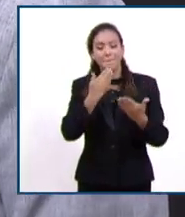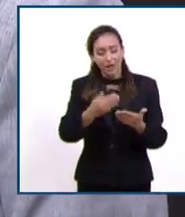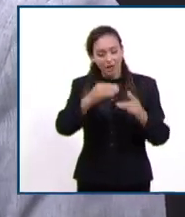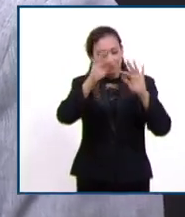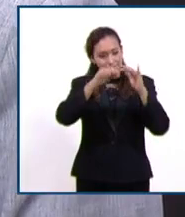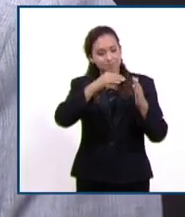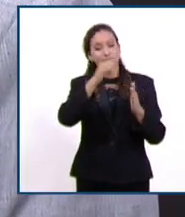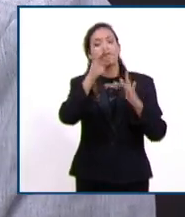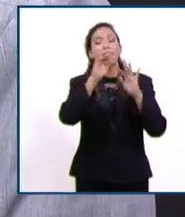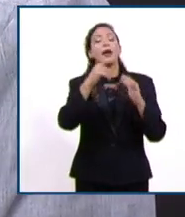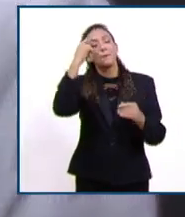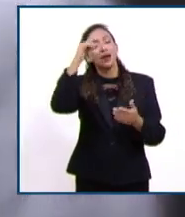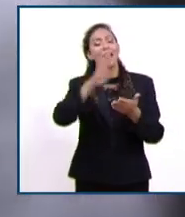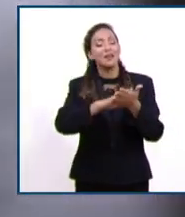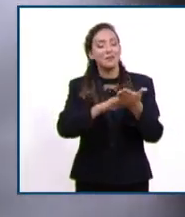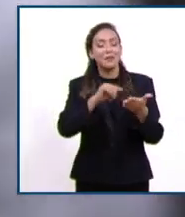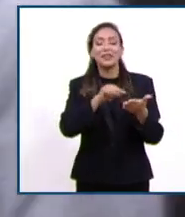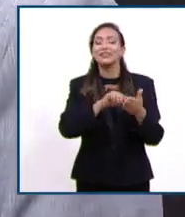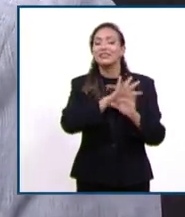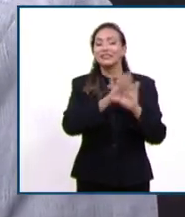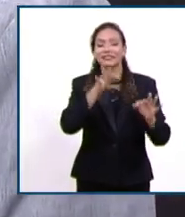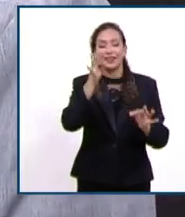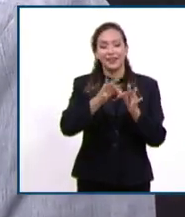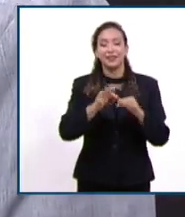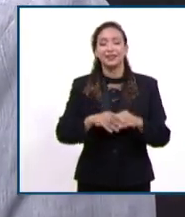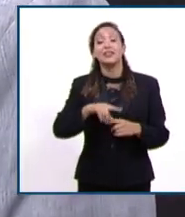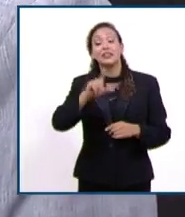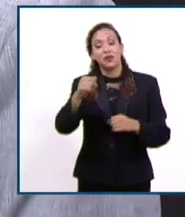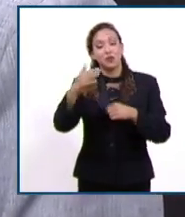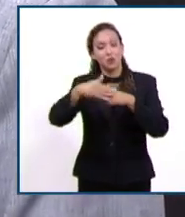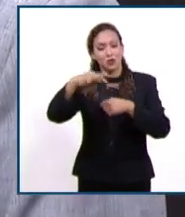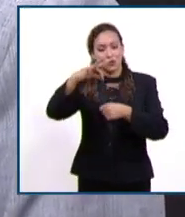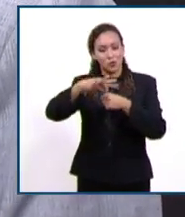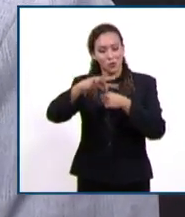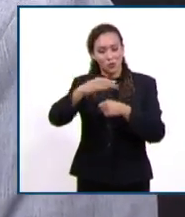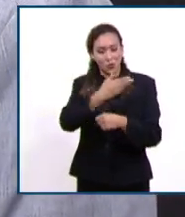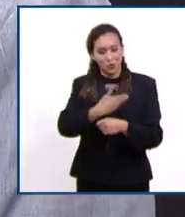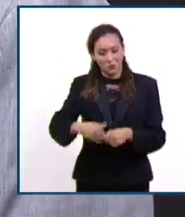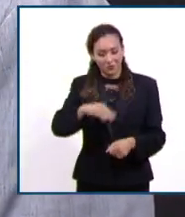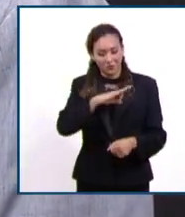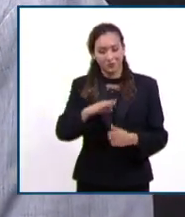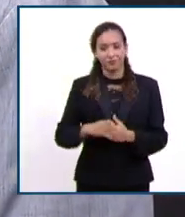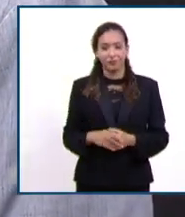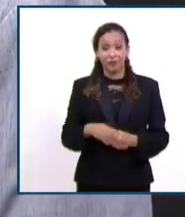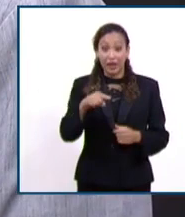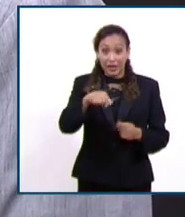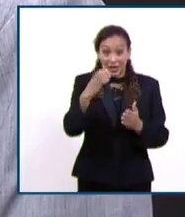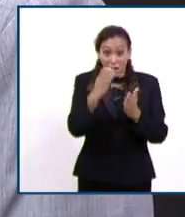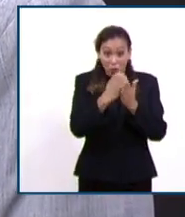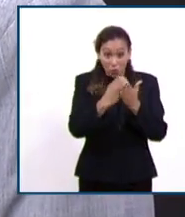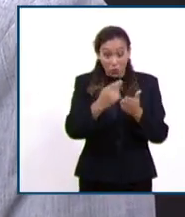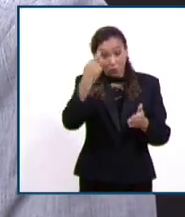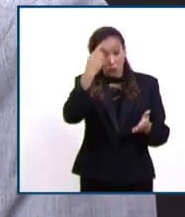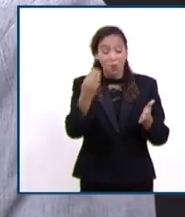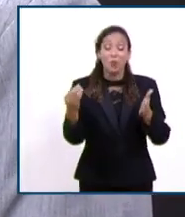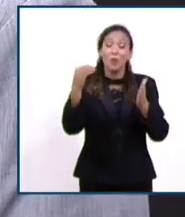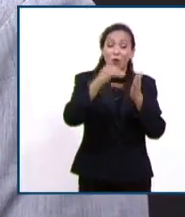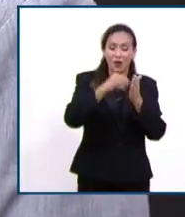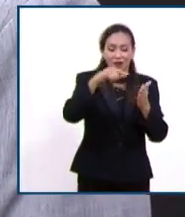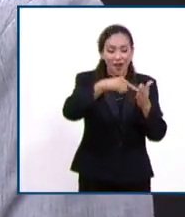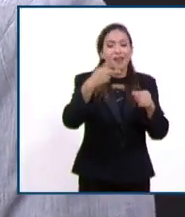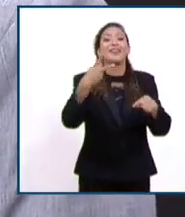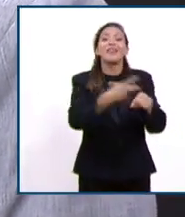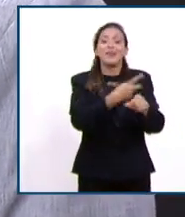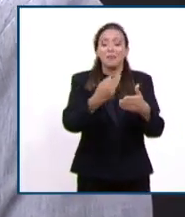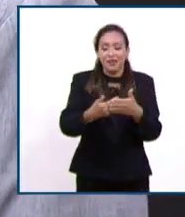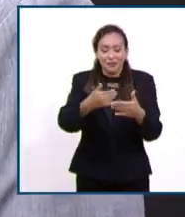calificar la elección presidencial. La idea del cuaderno de antecedentes es que finalmente este